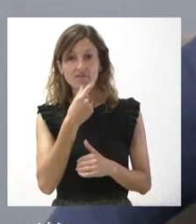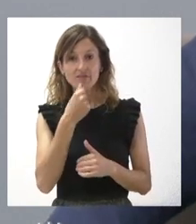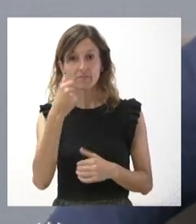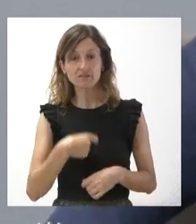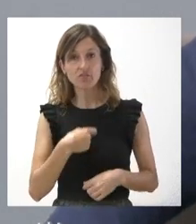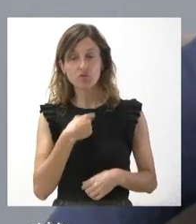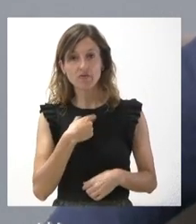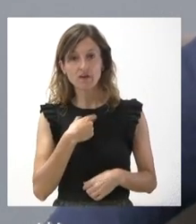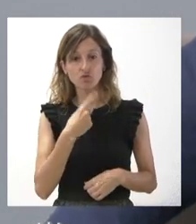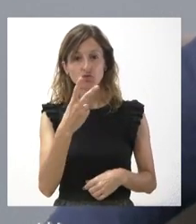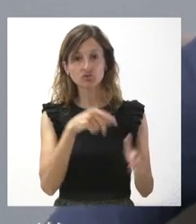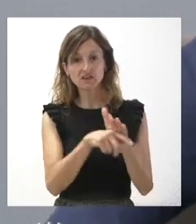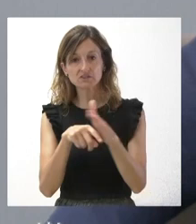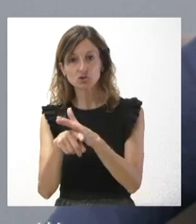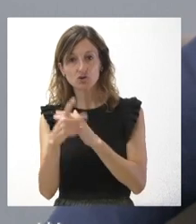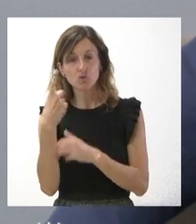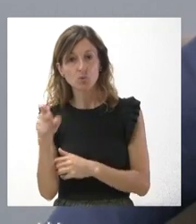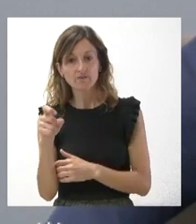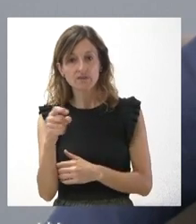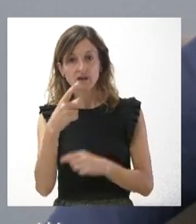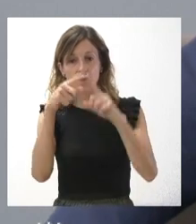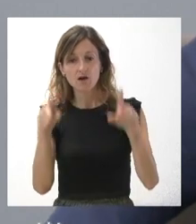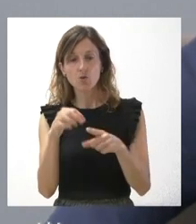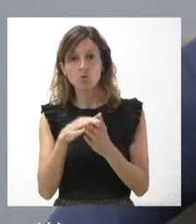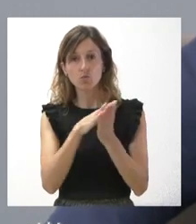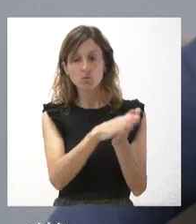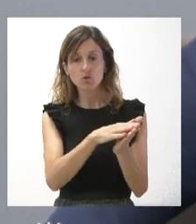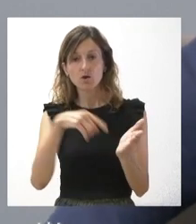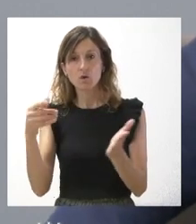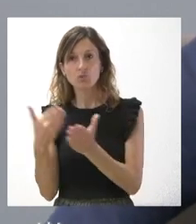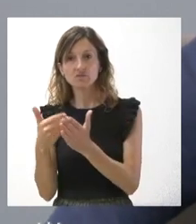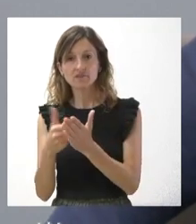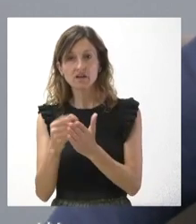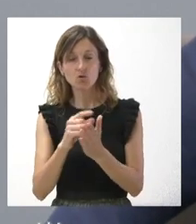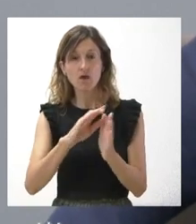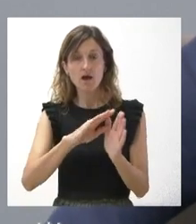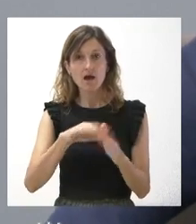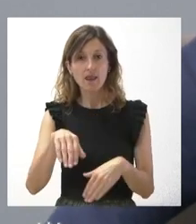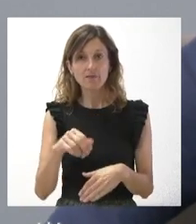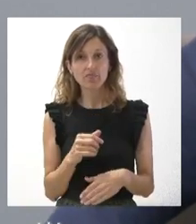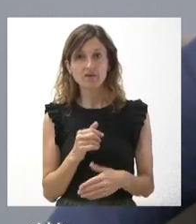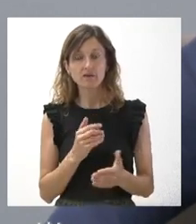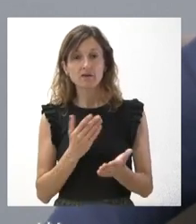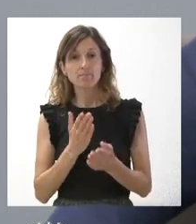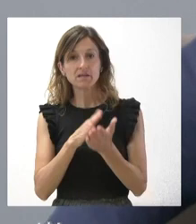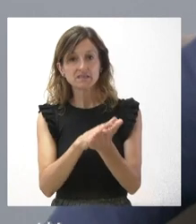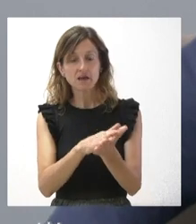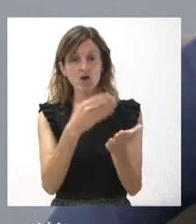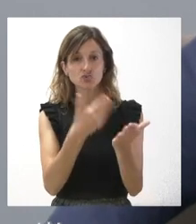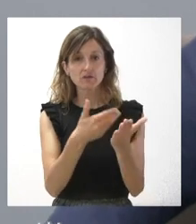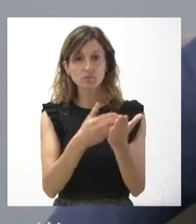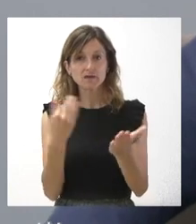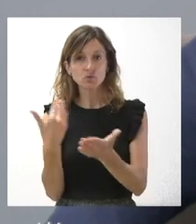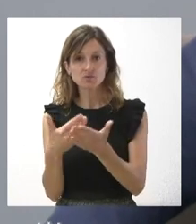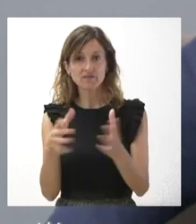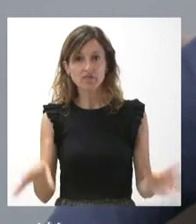que no tenga que hacer dos gestiones, presentar la solicitud y luego presentar la justificación. Se presentó solicitud y justificación y,